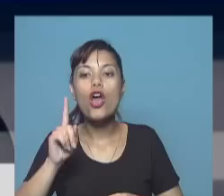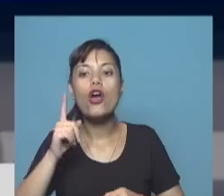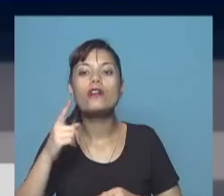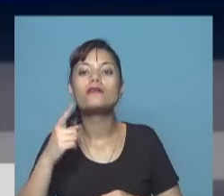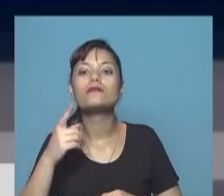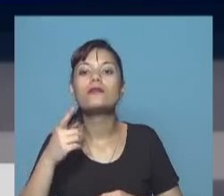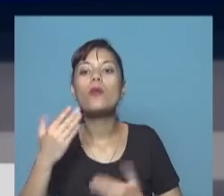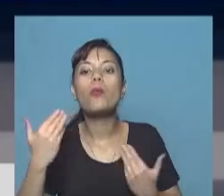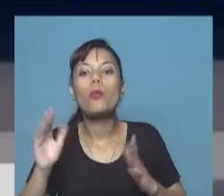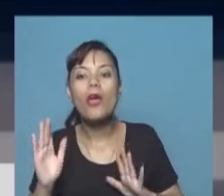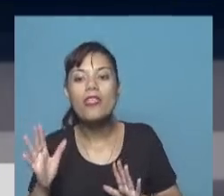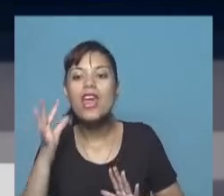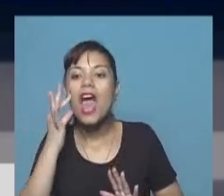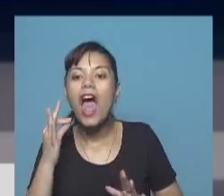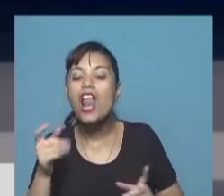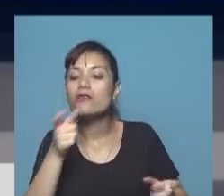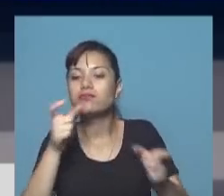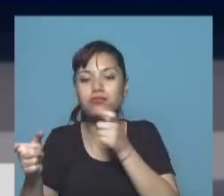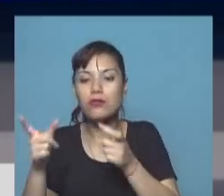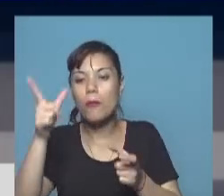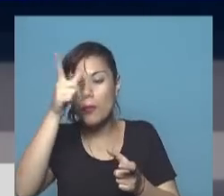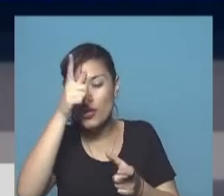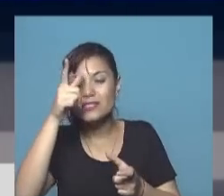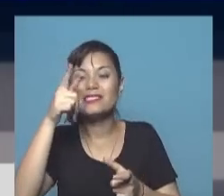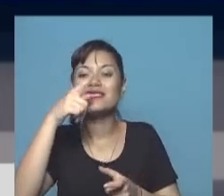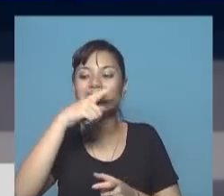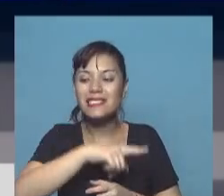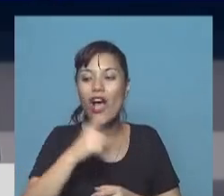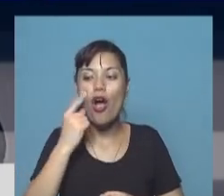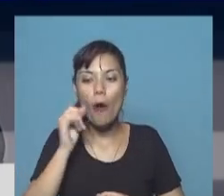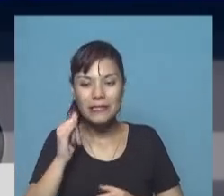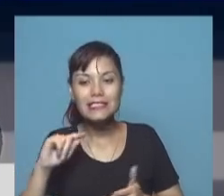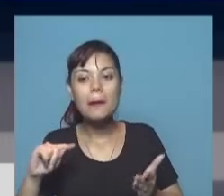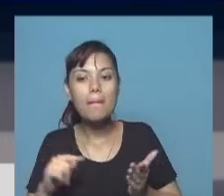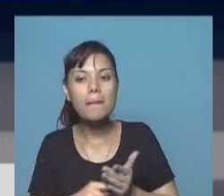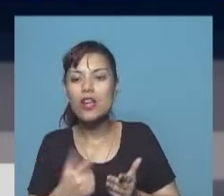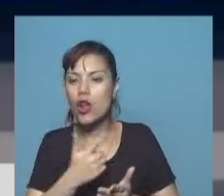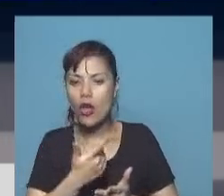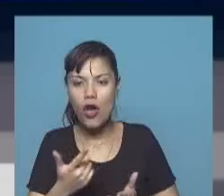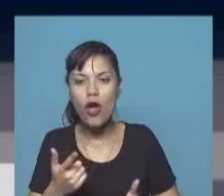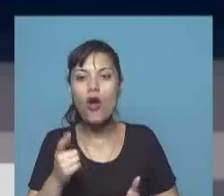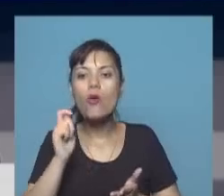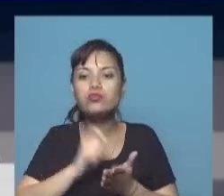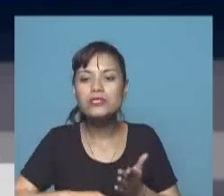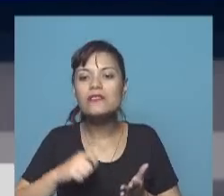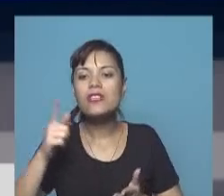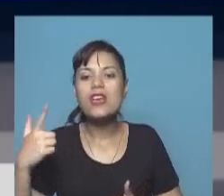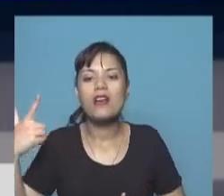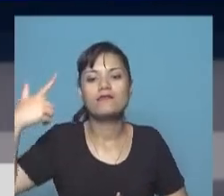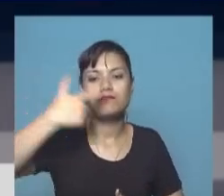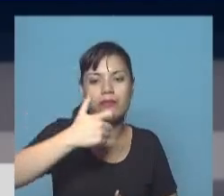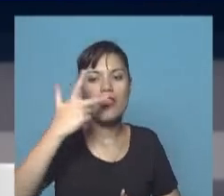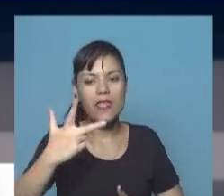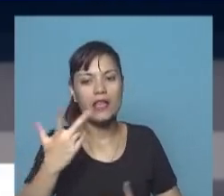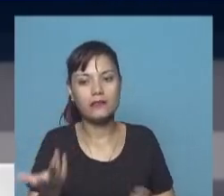respondida. Es decir, pudo haber algún tipo de entredicho entre el policía y Lucas, pero de ninguna manera se justifica que haya recibido